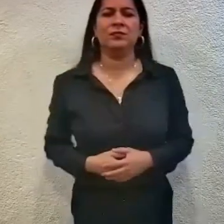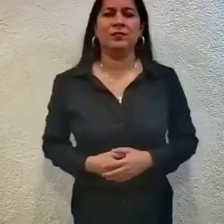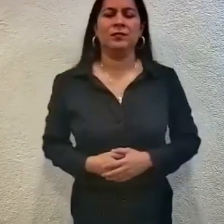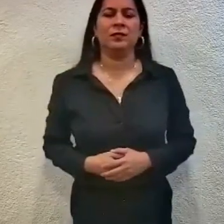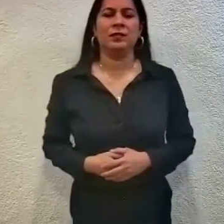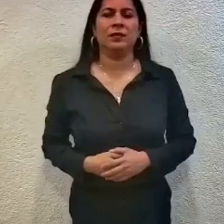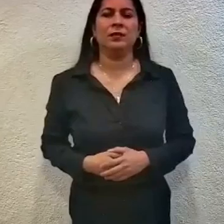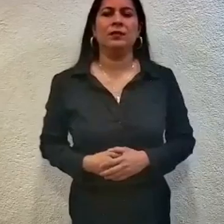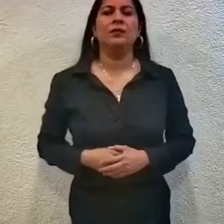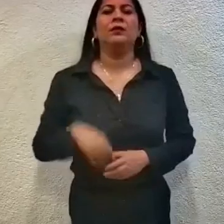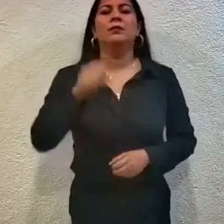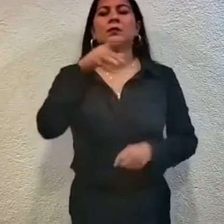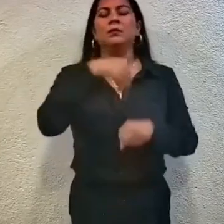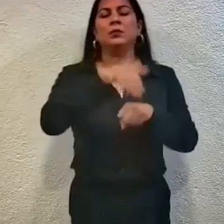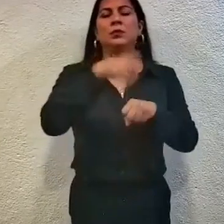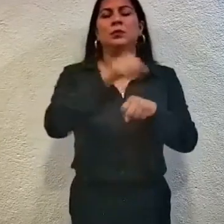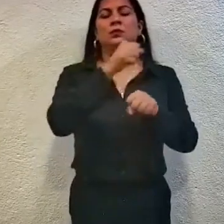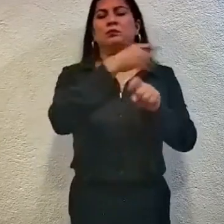TEE/GEC/169/2024,